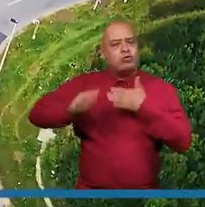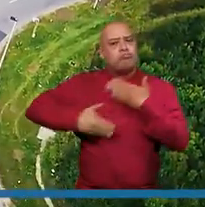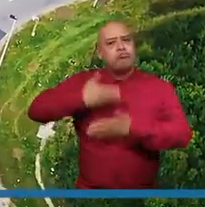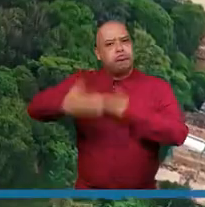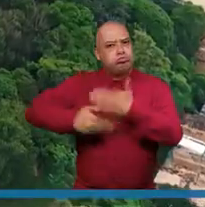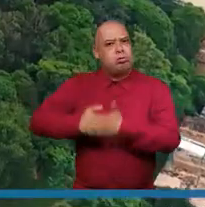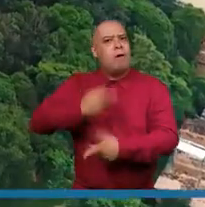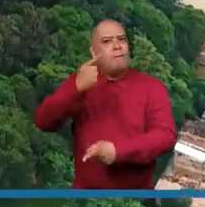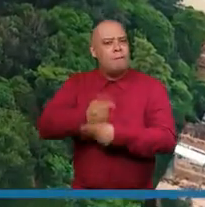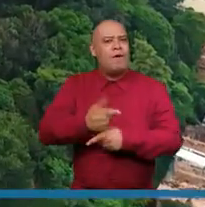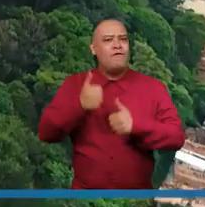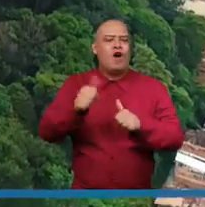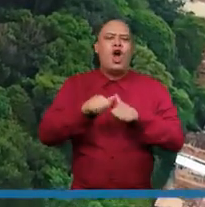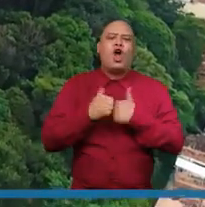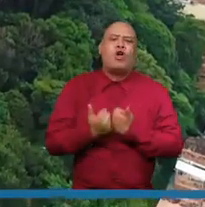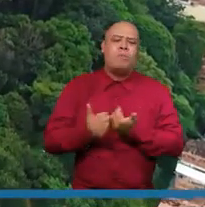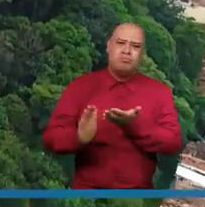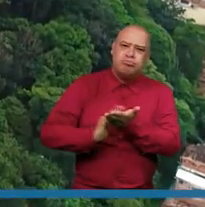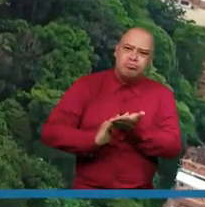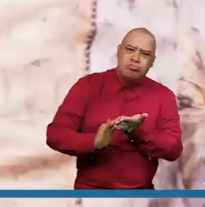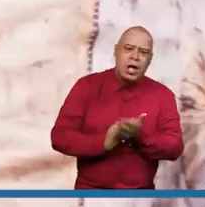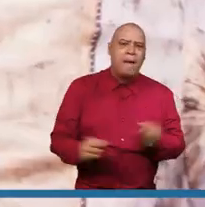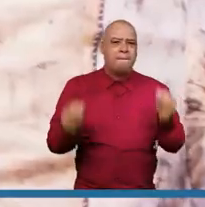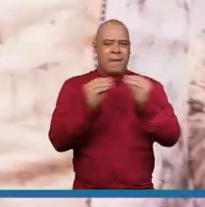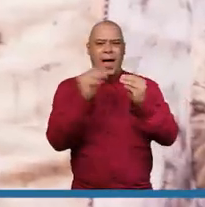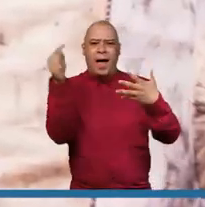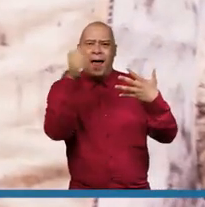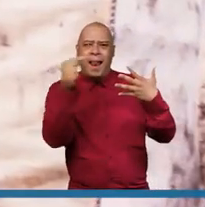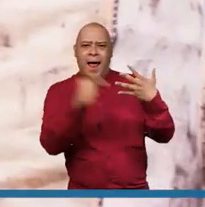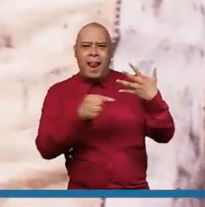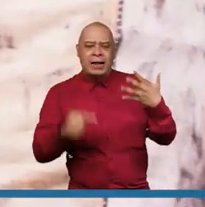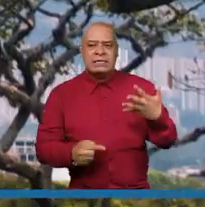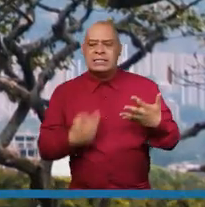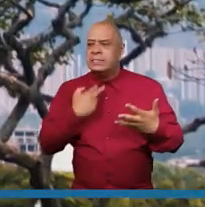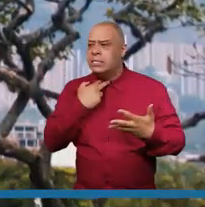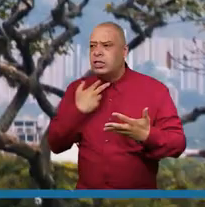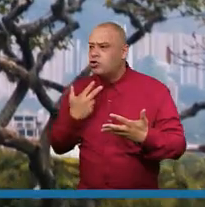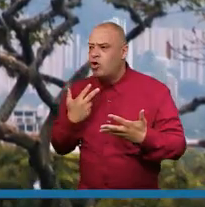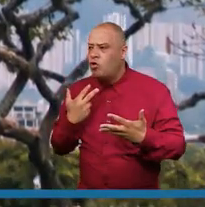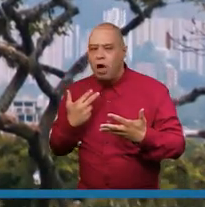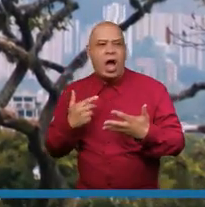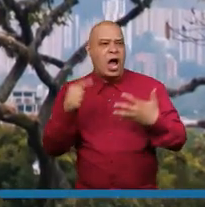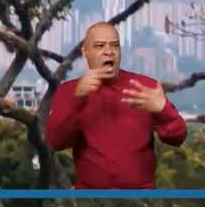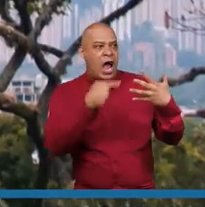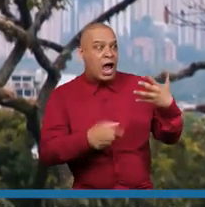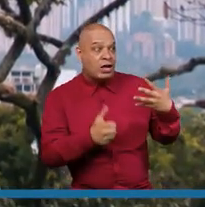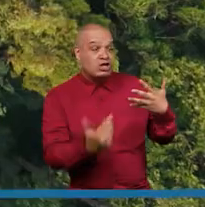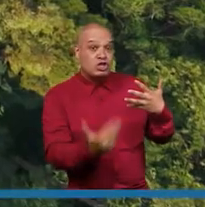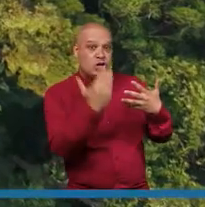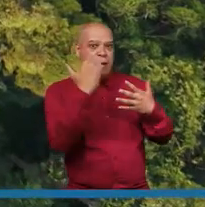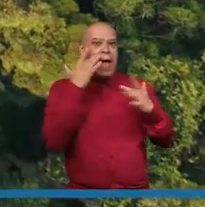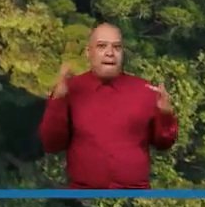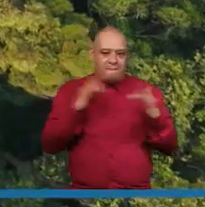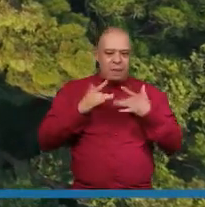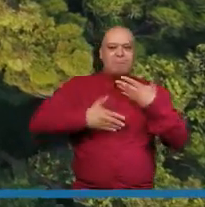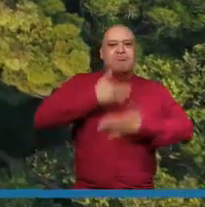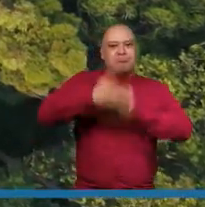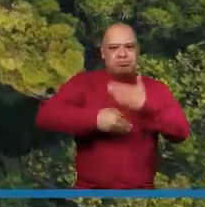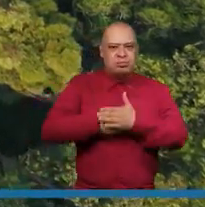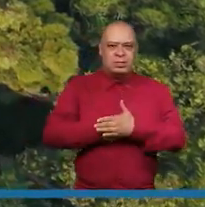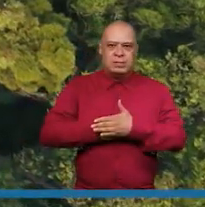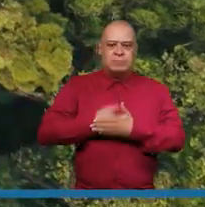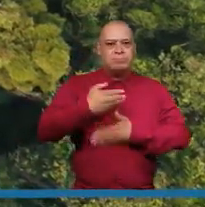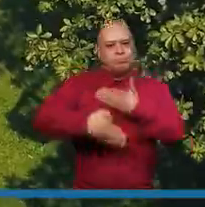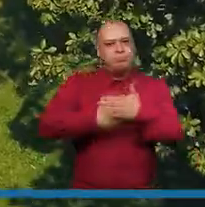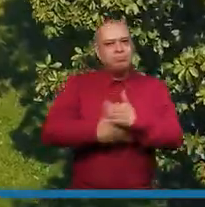de las soluciones y las herramientas que no han funcionado y también las que han funcionado, y eso permite acortar